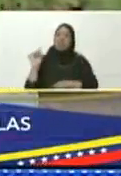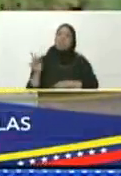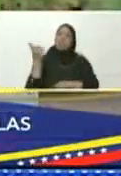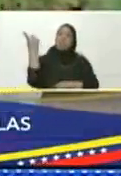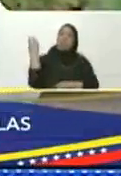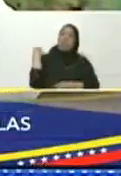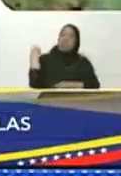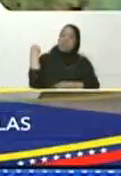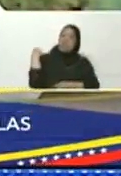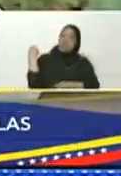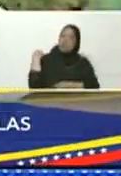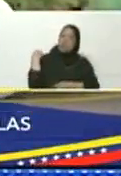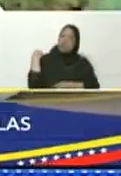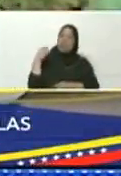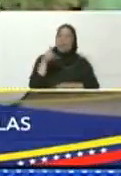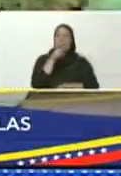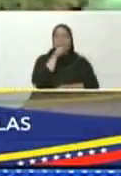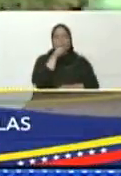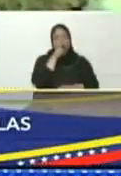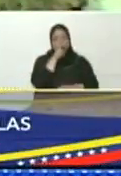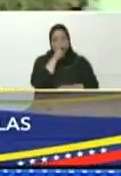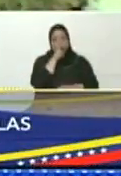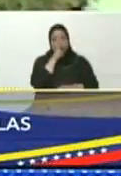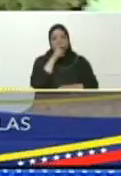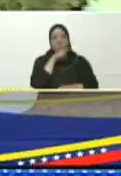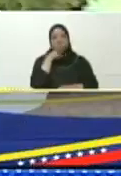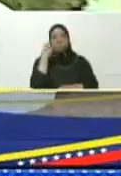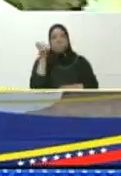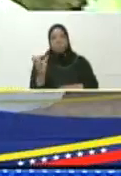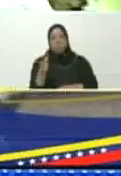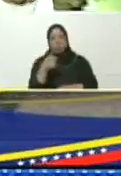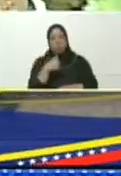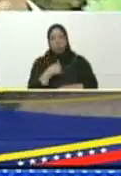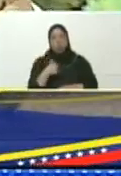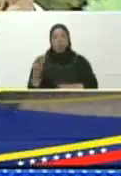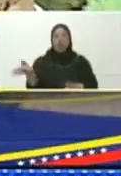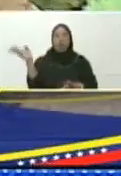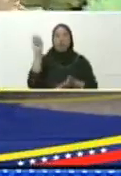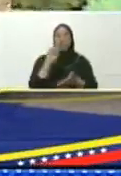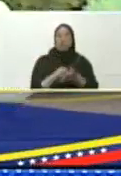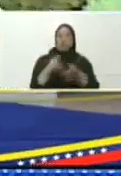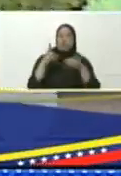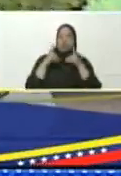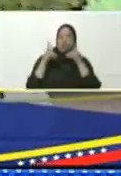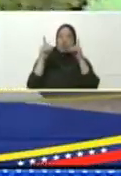vez, Nicolás, si yo falto, ahora te toca a ti.